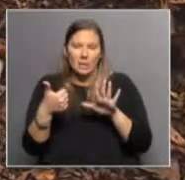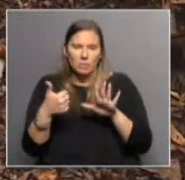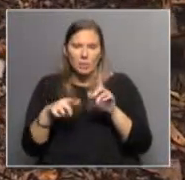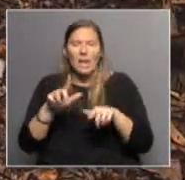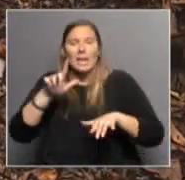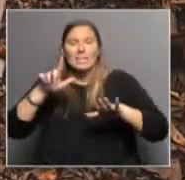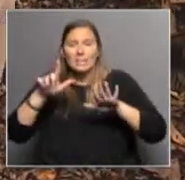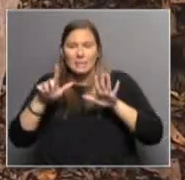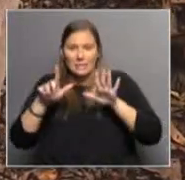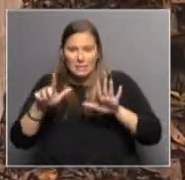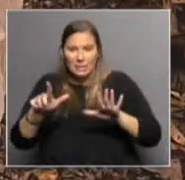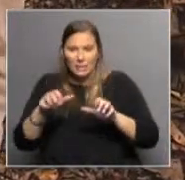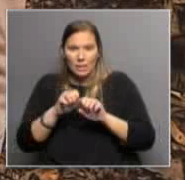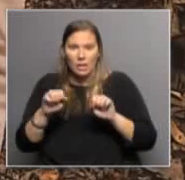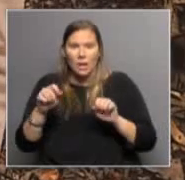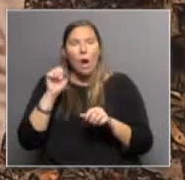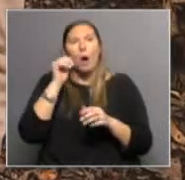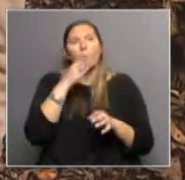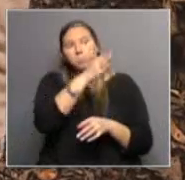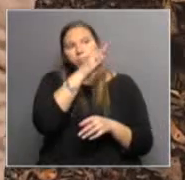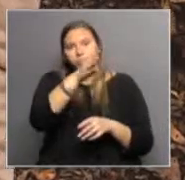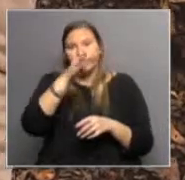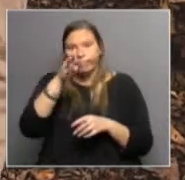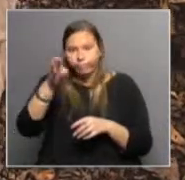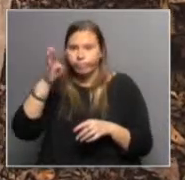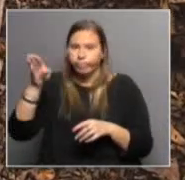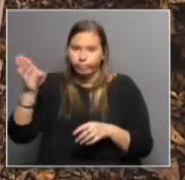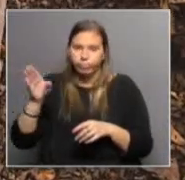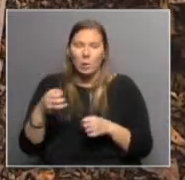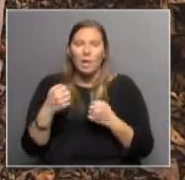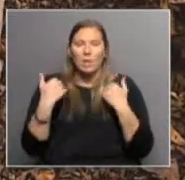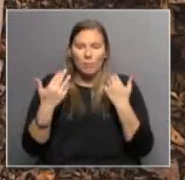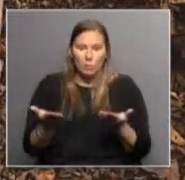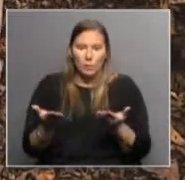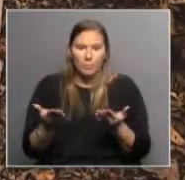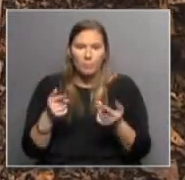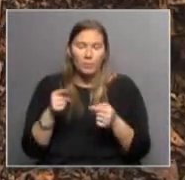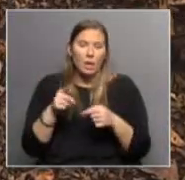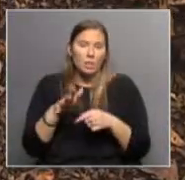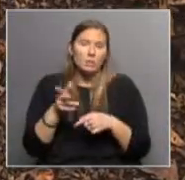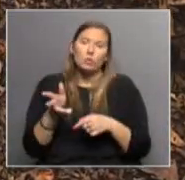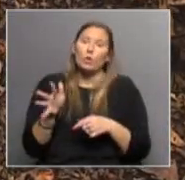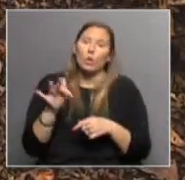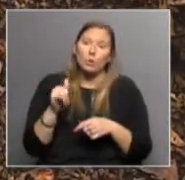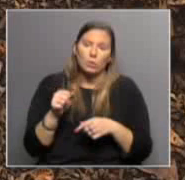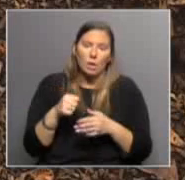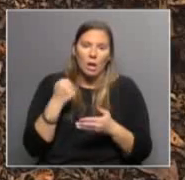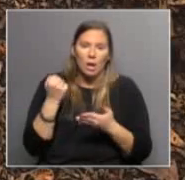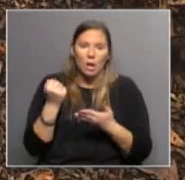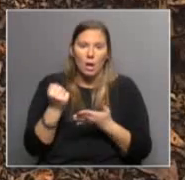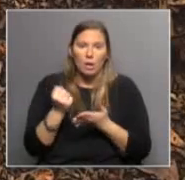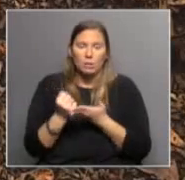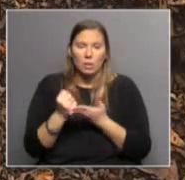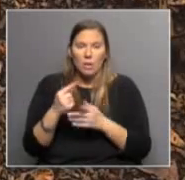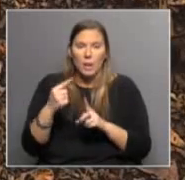ya comenzar a ir al puerta a puerta, digamos. Y bueno, así diariamente hasta que llegan los